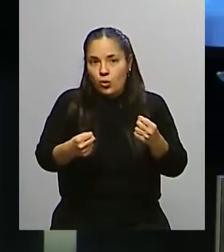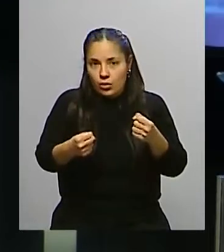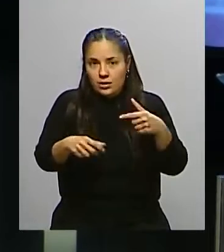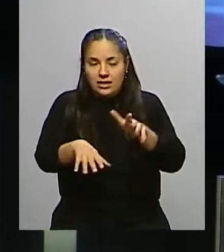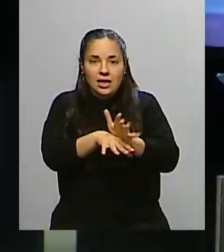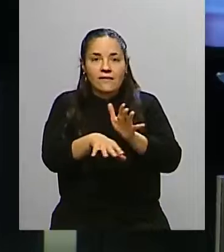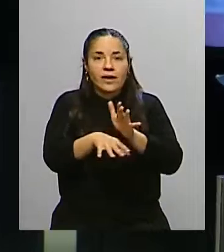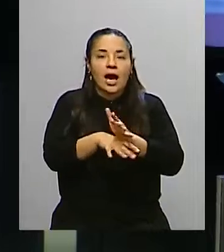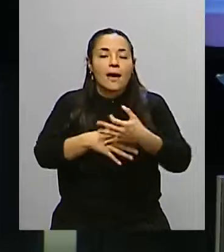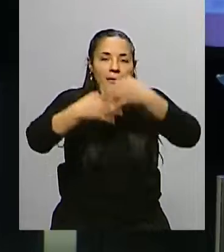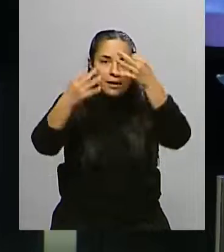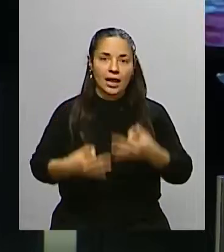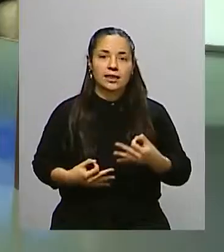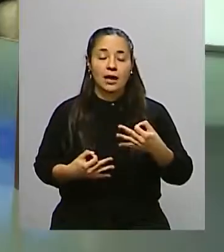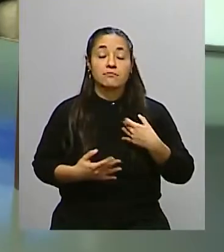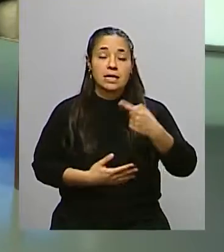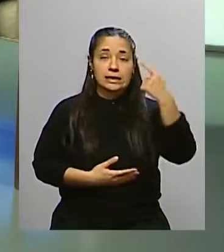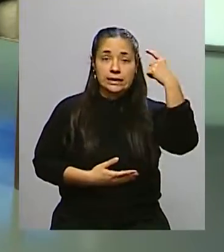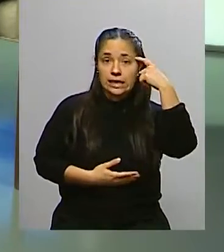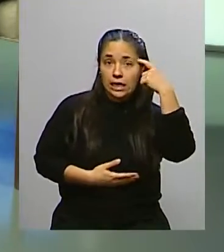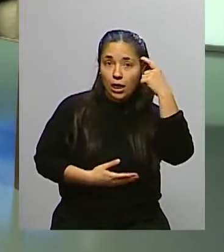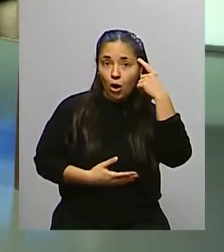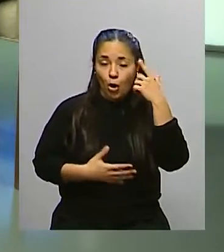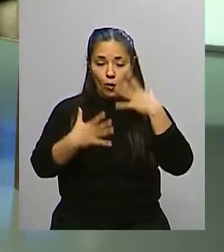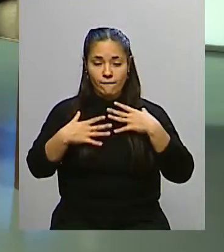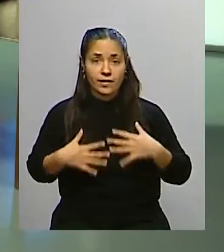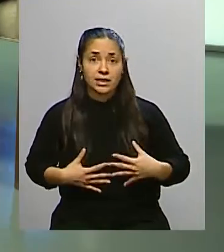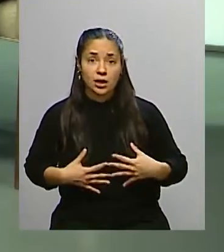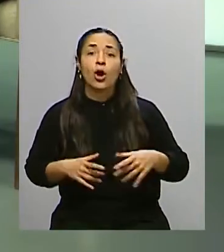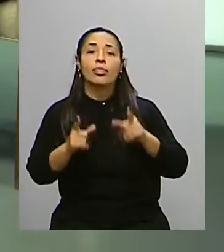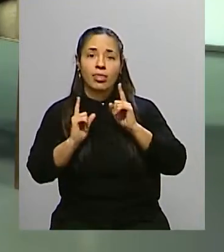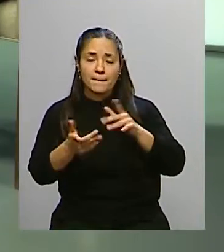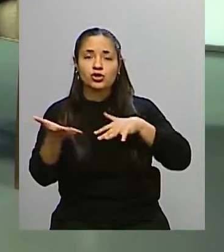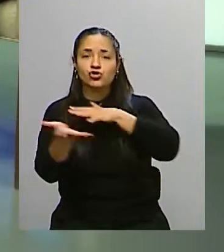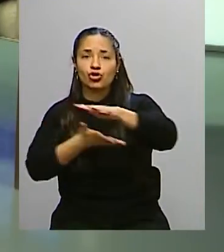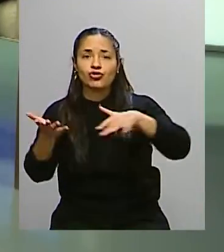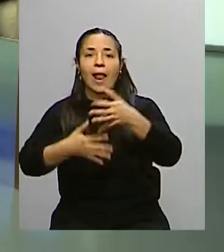sino psíquico y social. Es bien amplia la definición, vos bien lo dijiste en el primer bloque,